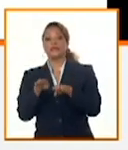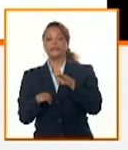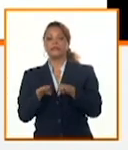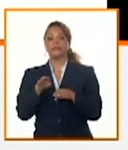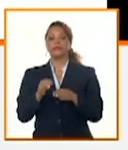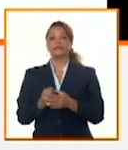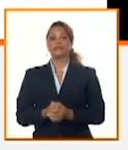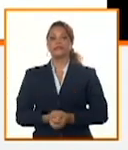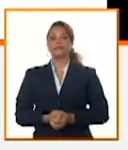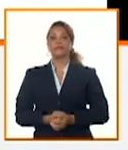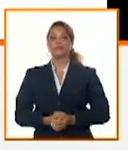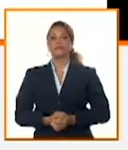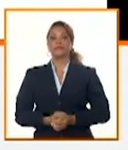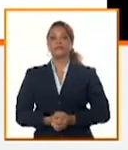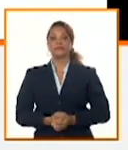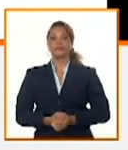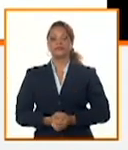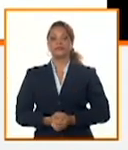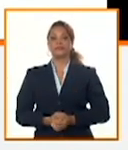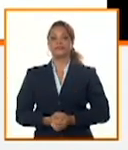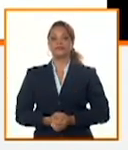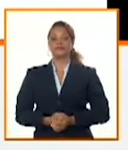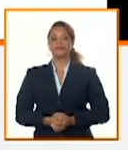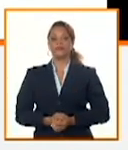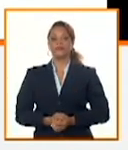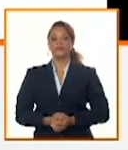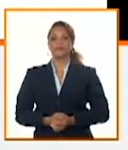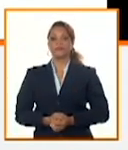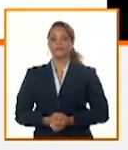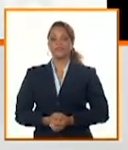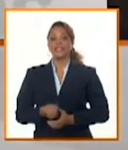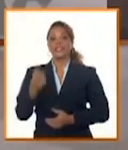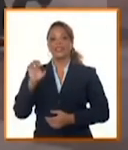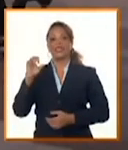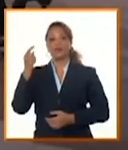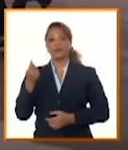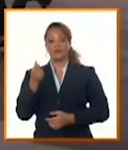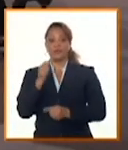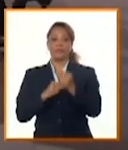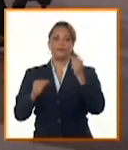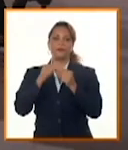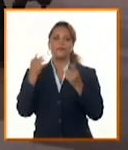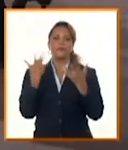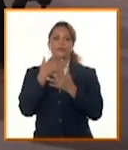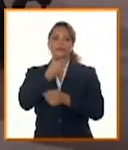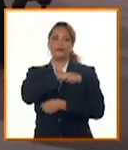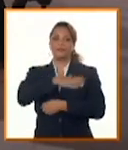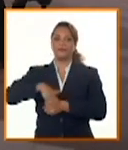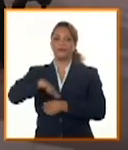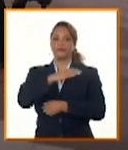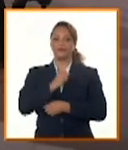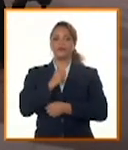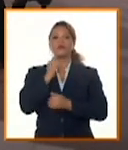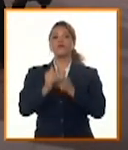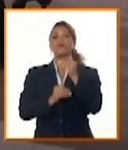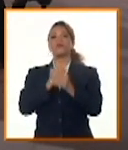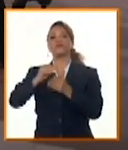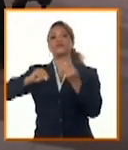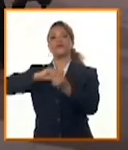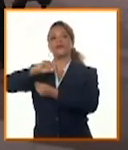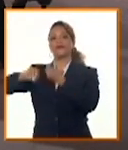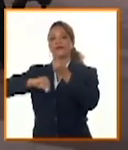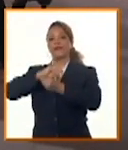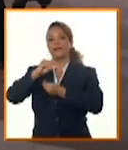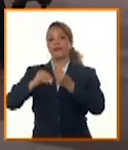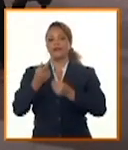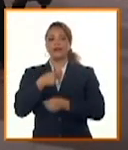podamos avanzar lo más rápido posible de la economía pero sobre todo de la población que eso es importante lo que estoy diciendo es un proceso gradual no es no